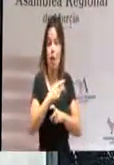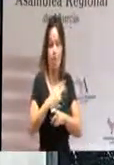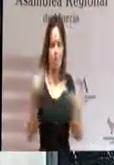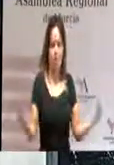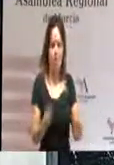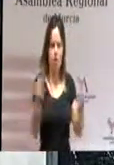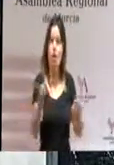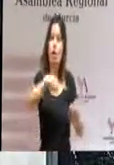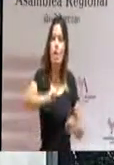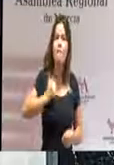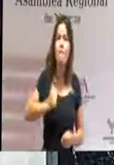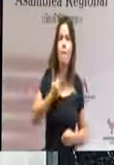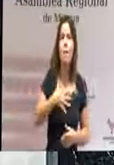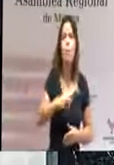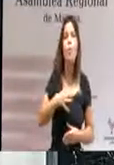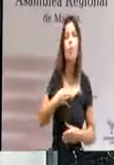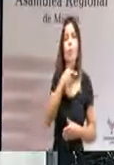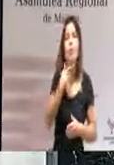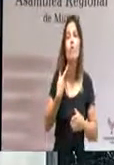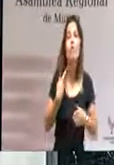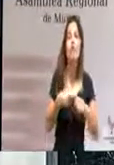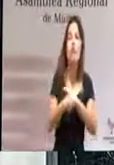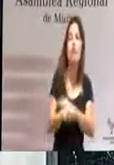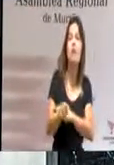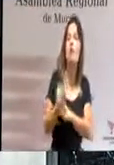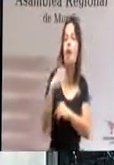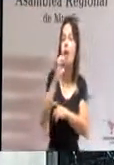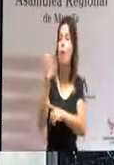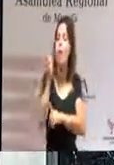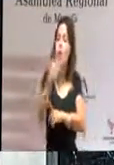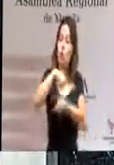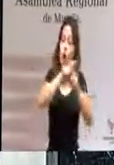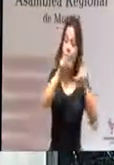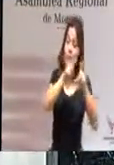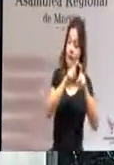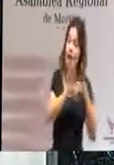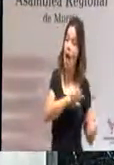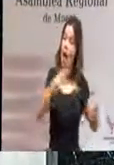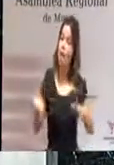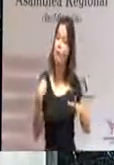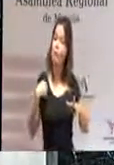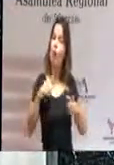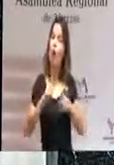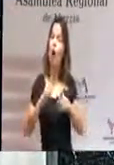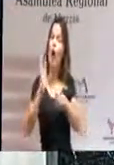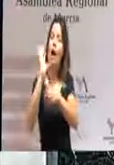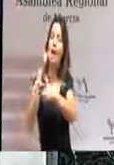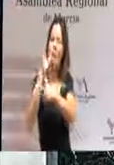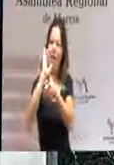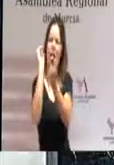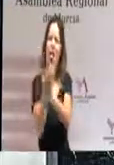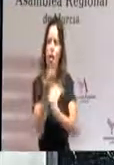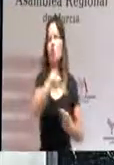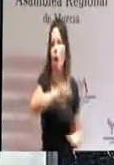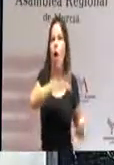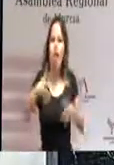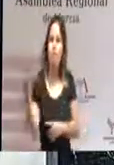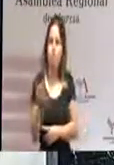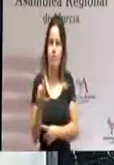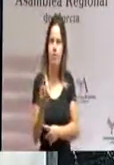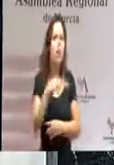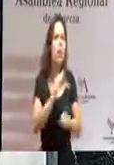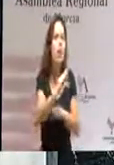que aprovechar las posibilidades de financiación europeas para adaptar a nuestras empresas a las exigencias del cambio climático. Tenemos que dotar